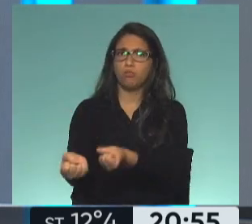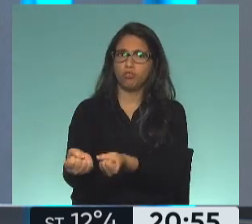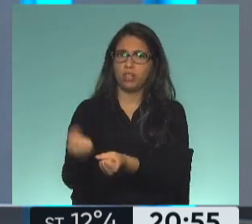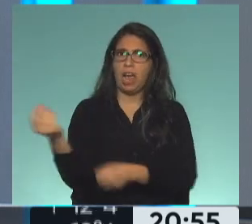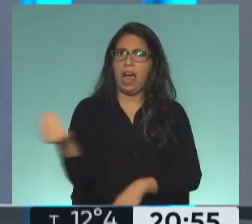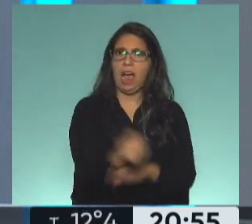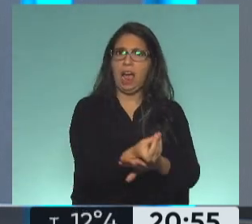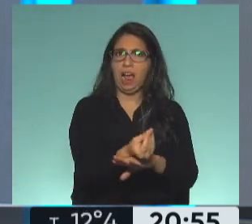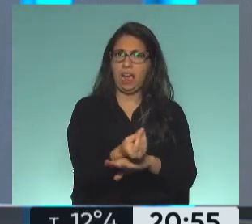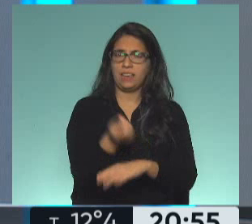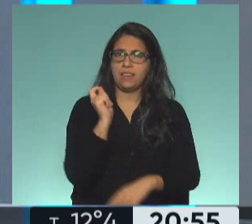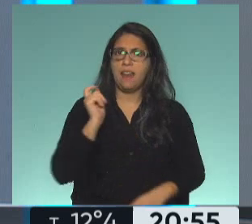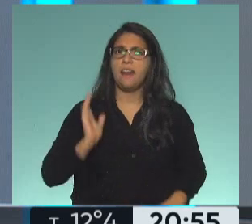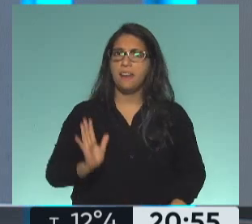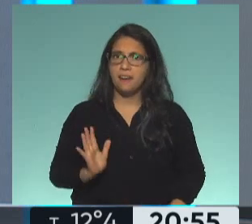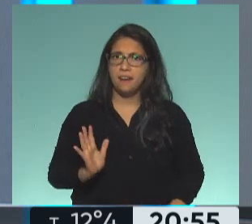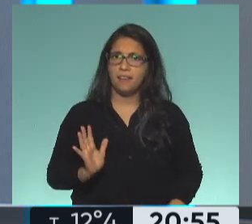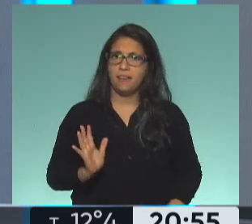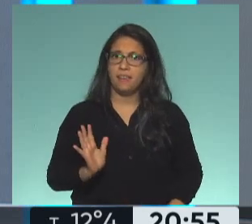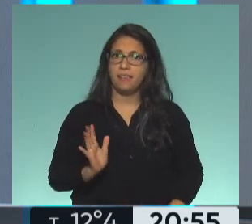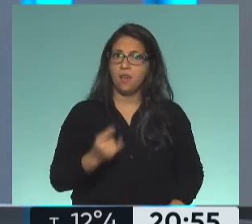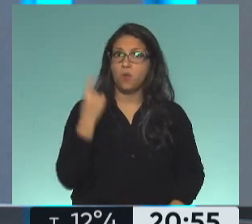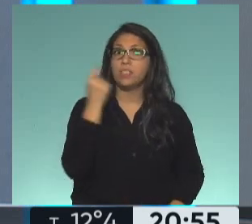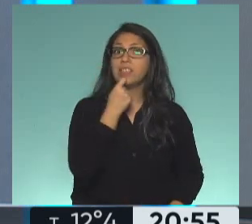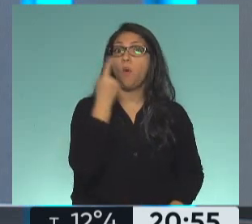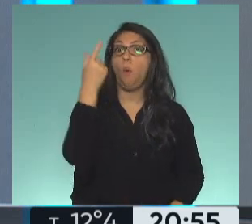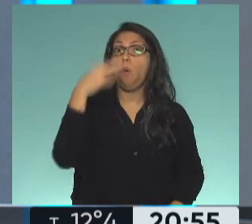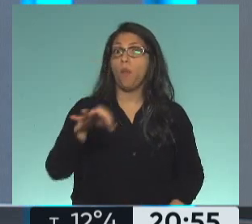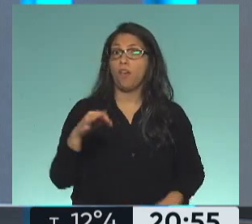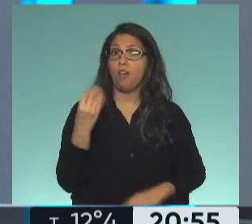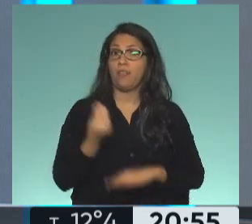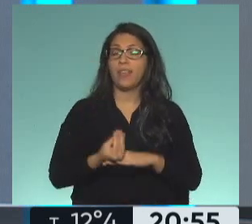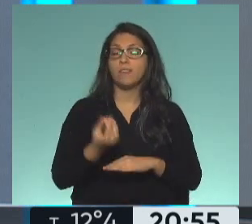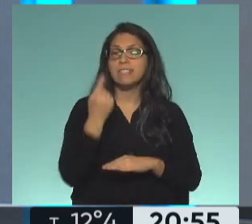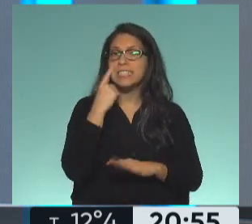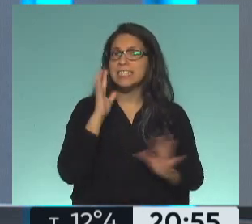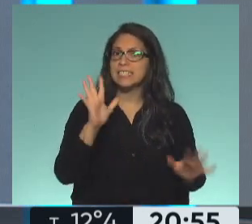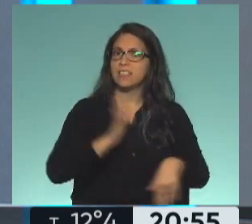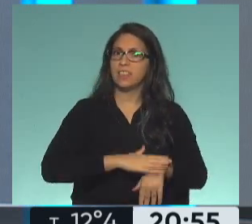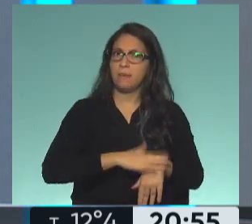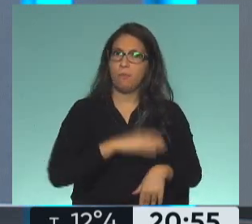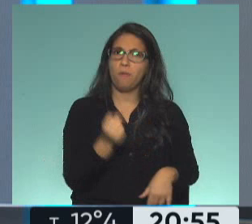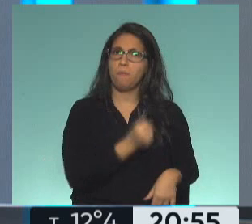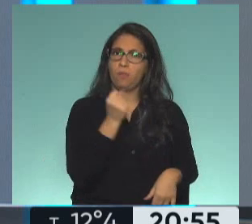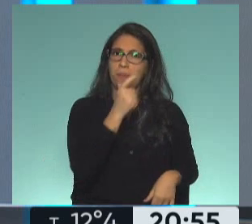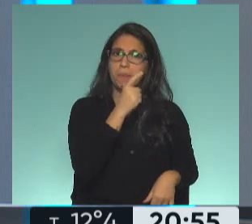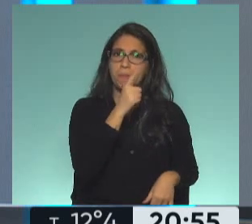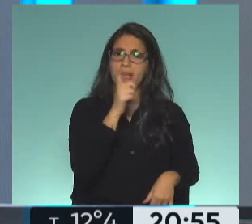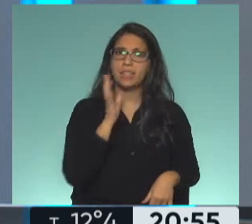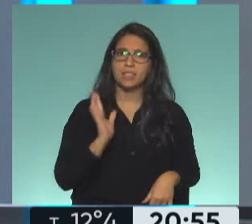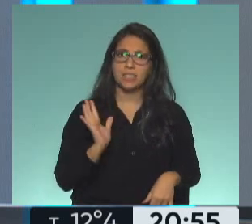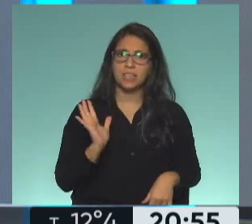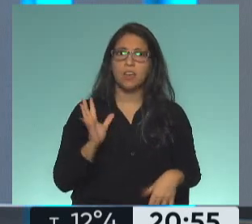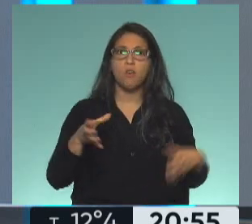venia para presentarse, y sí hay justamente un único candidato. Pero insisto en los tiempos porque me parece que en este caso